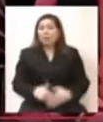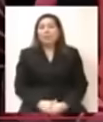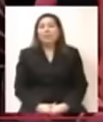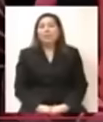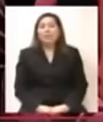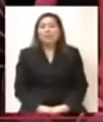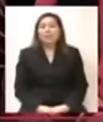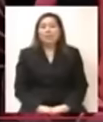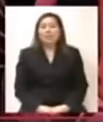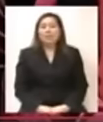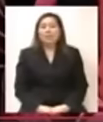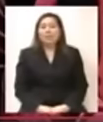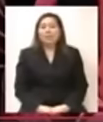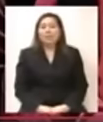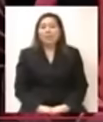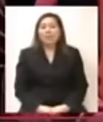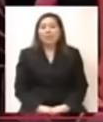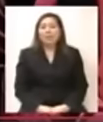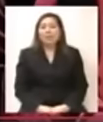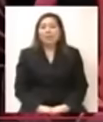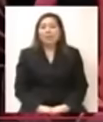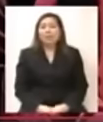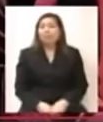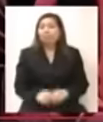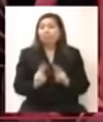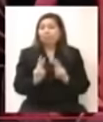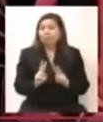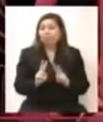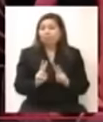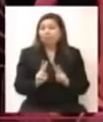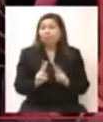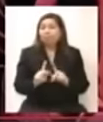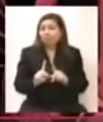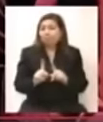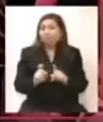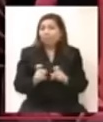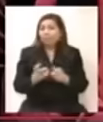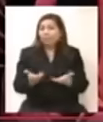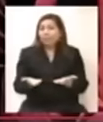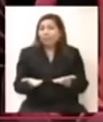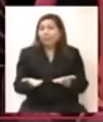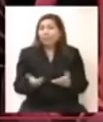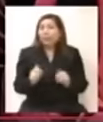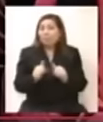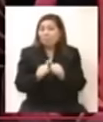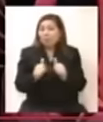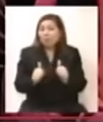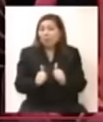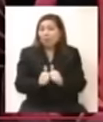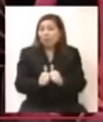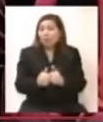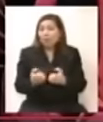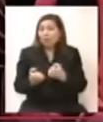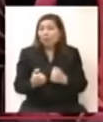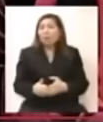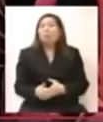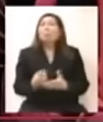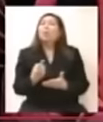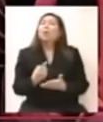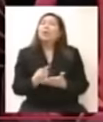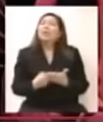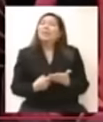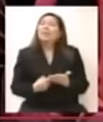condiciones entonces viendo estos cuestionamientos al modelo económico Por